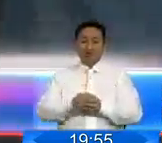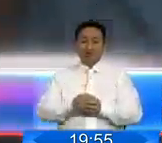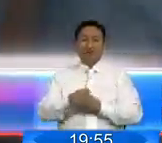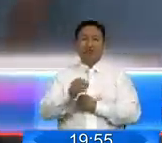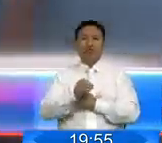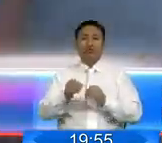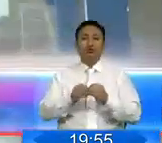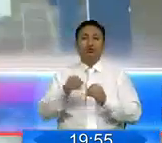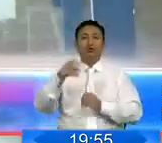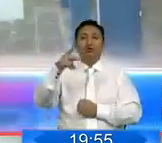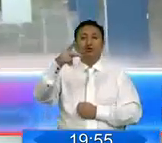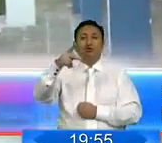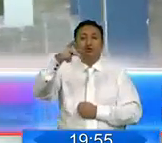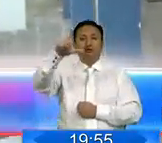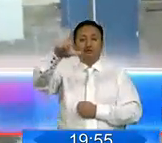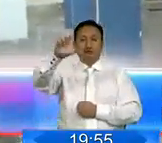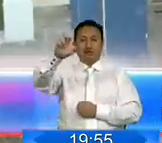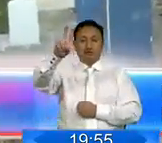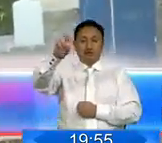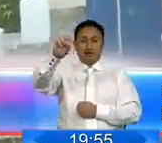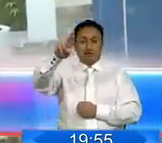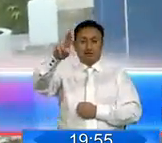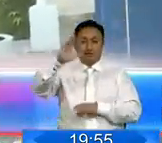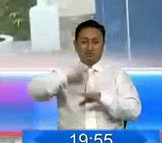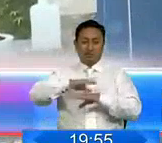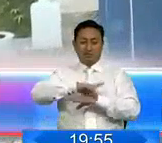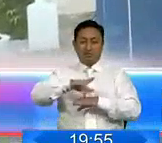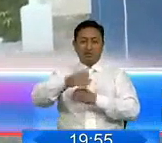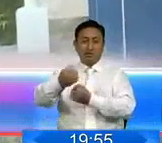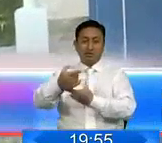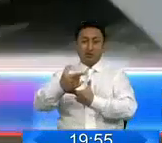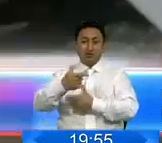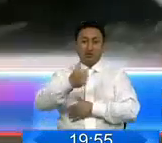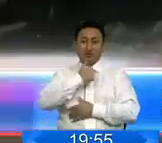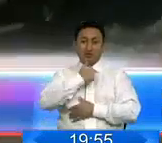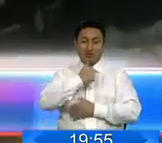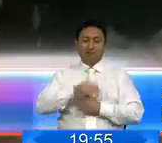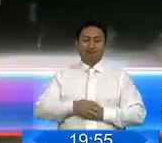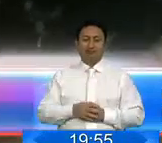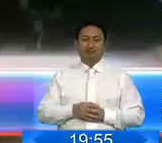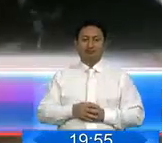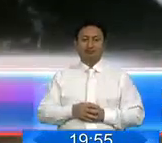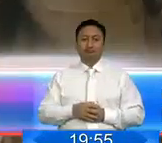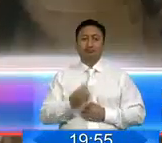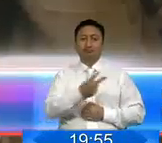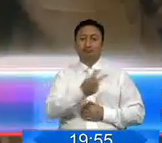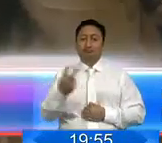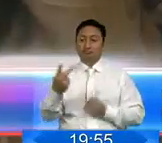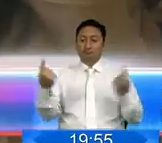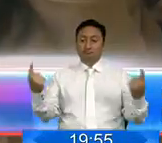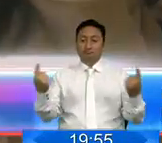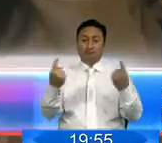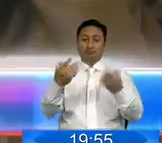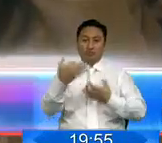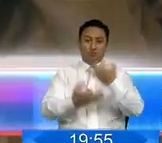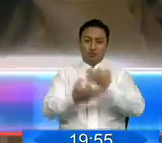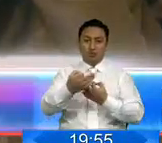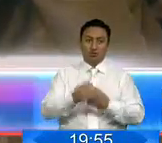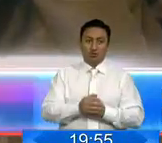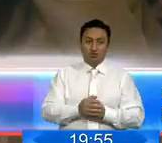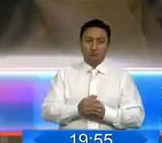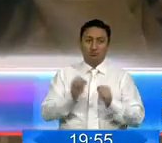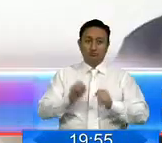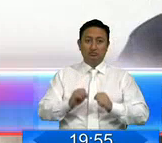en marco de las investigaciones en su contra por la revelación de información reservada en 2013. Ambos enfrentaron dicho proceso judicial y